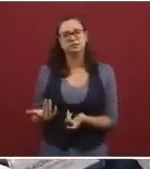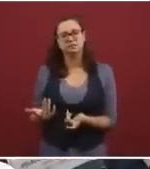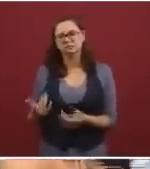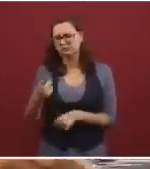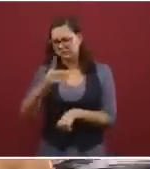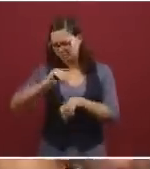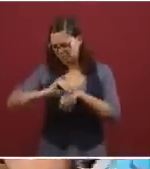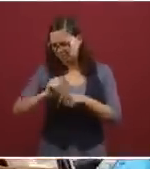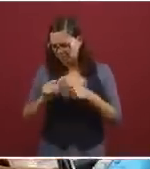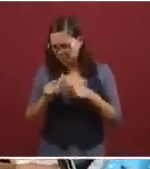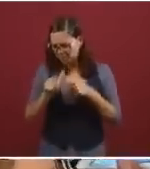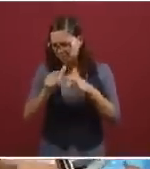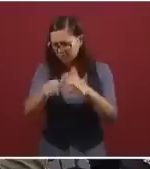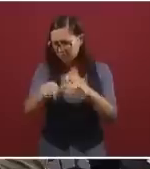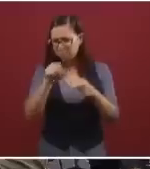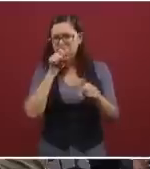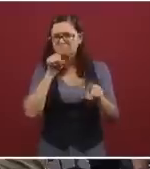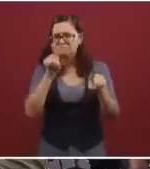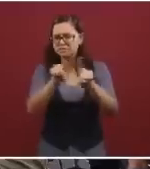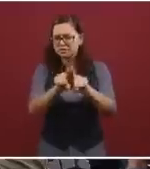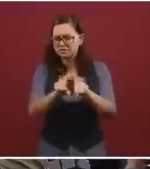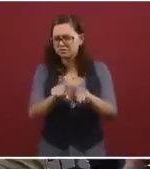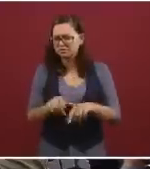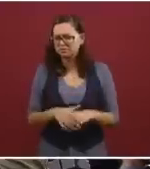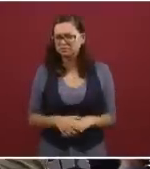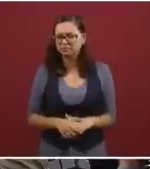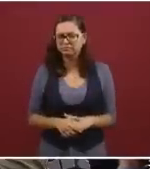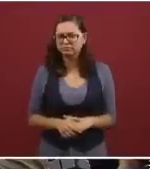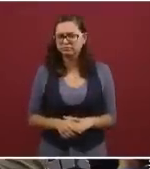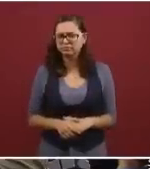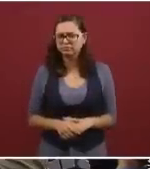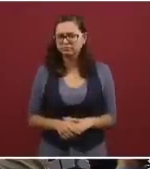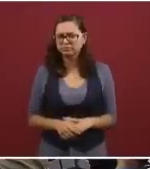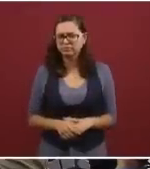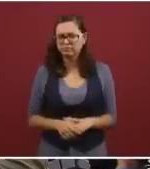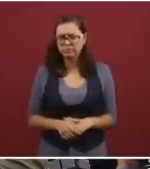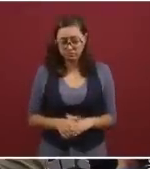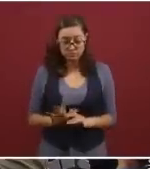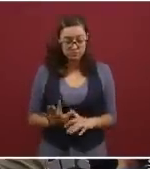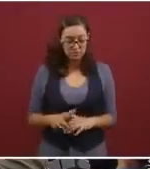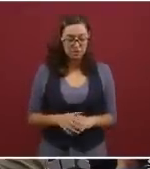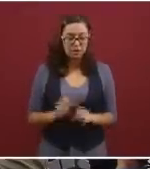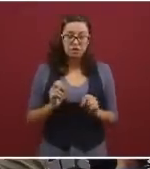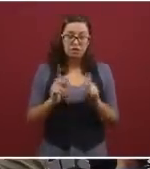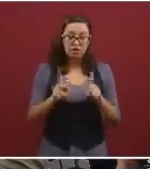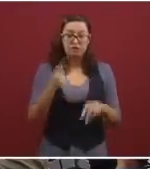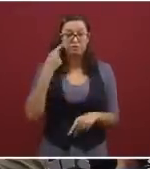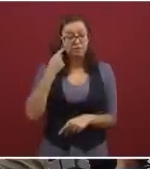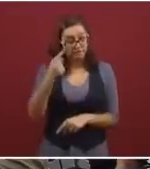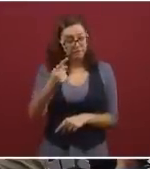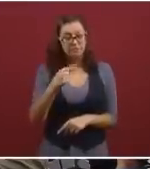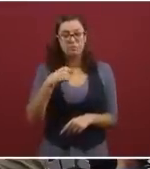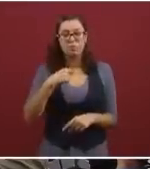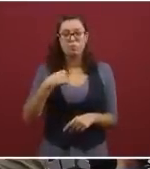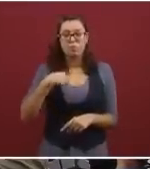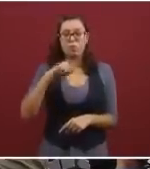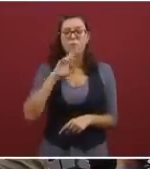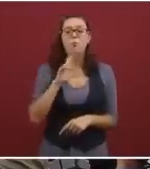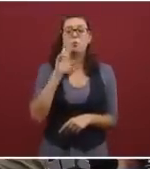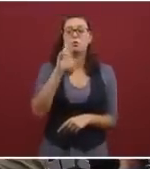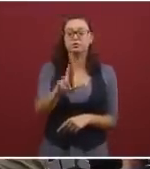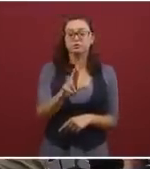va a permitir este tipo de situaciones. Sí, ahí mira, te contesto que aunque